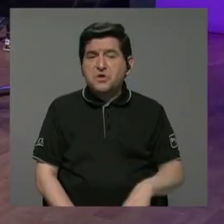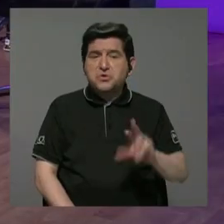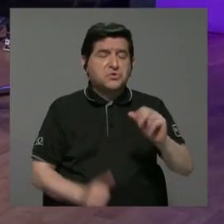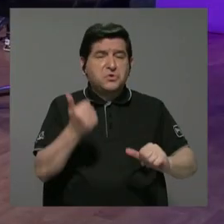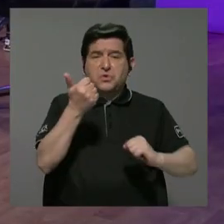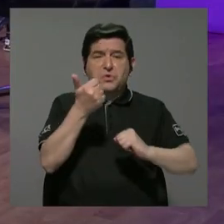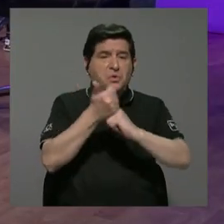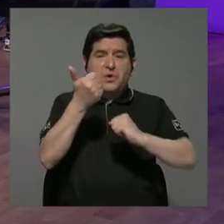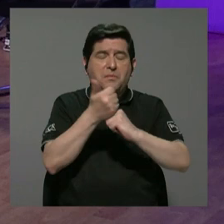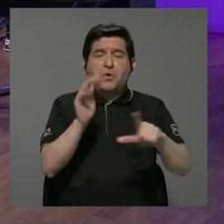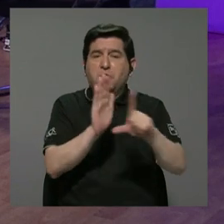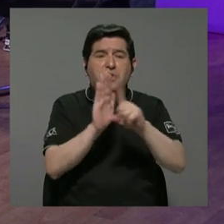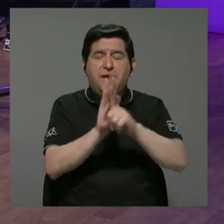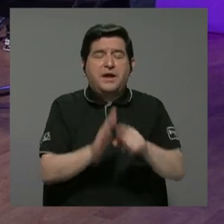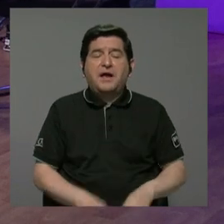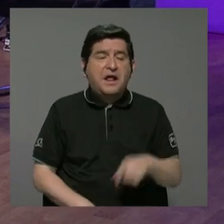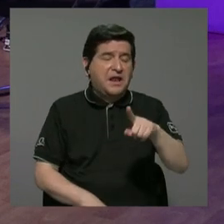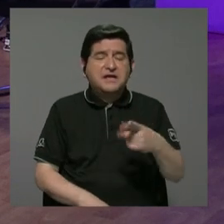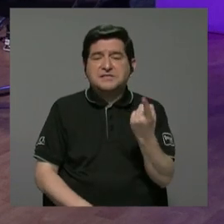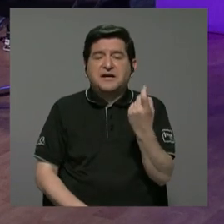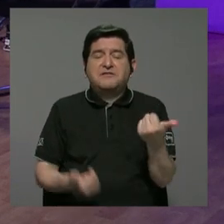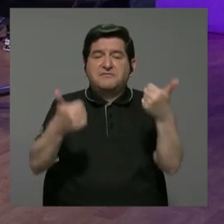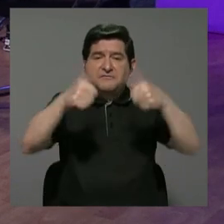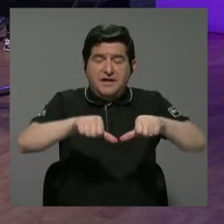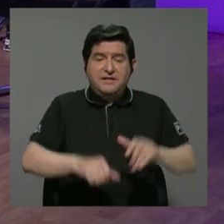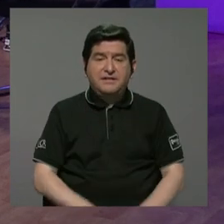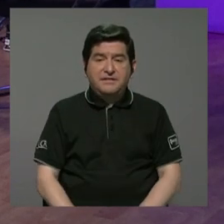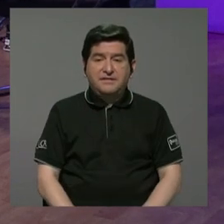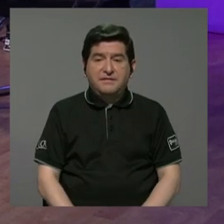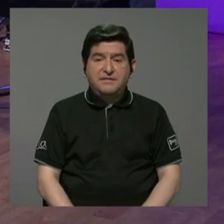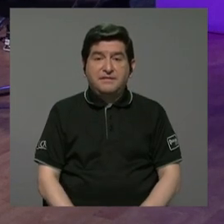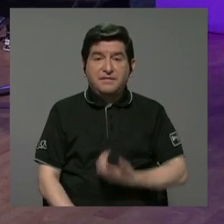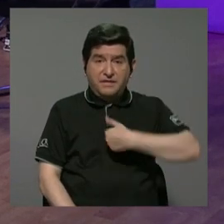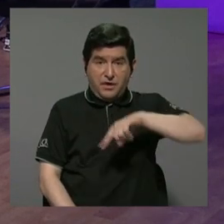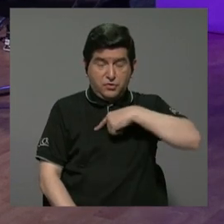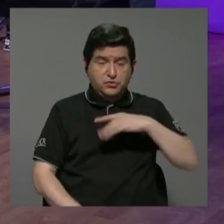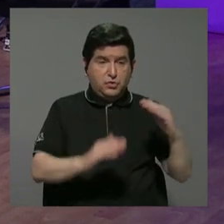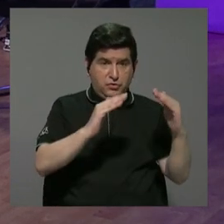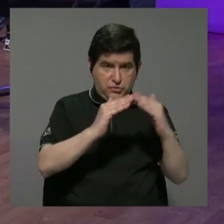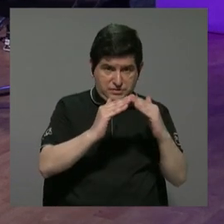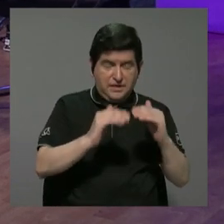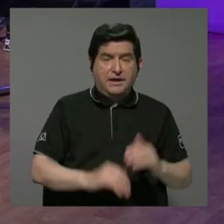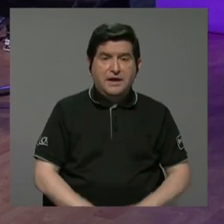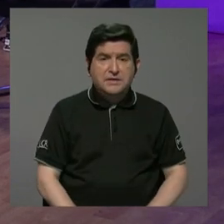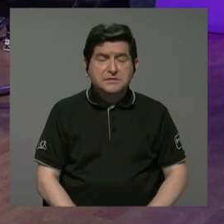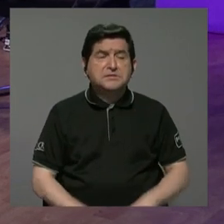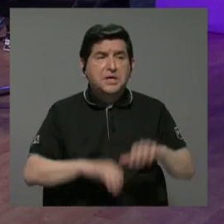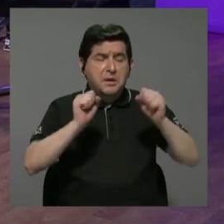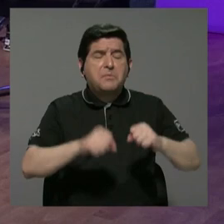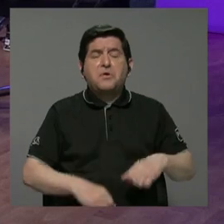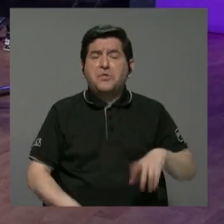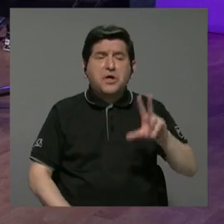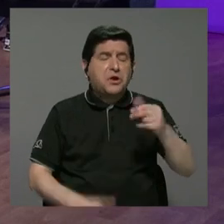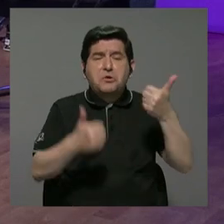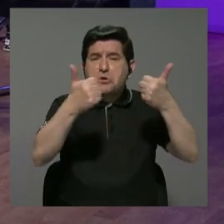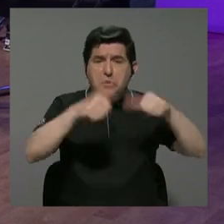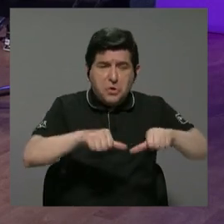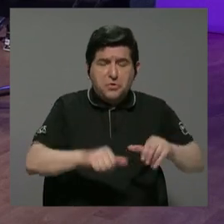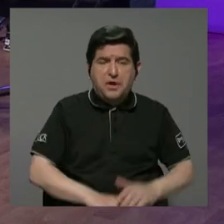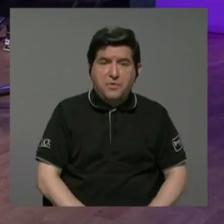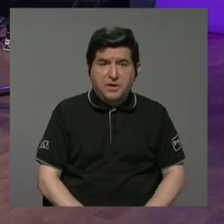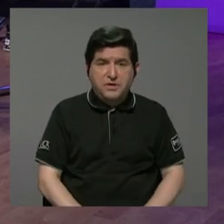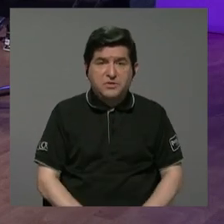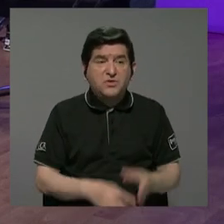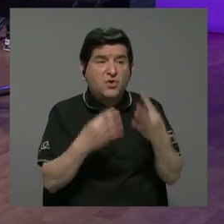deslegitiman el desacuerdo? Es decir, en nuestra casa, individualmente, quienes nos ven, nosotras, podemos tener desacuerdos y siempre y